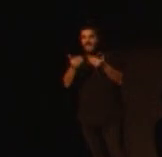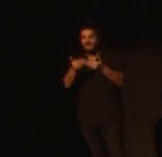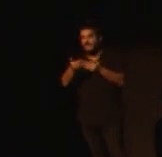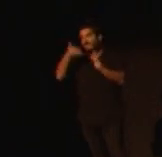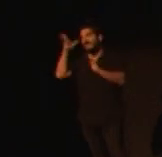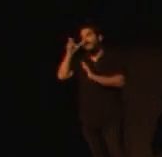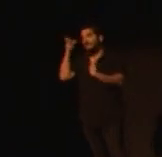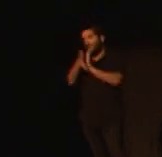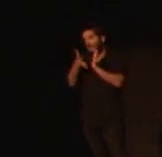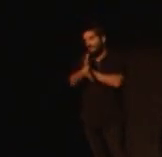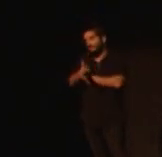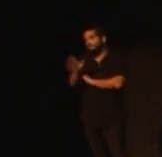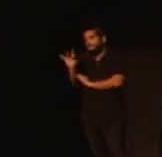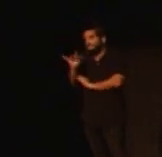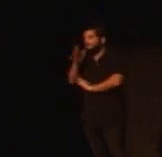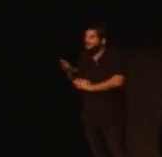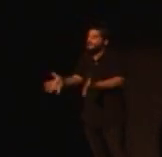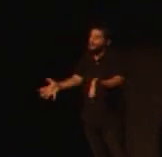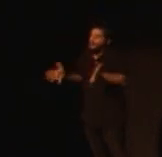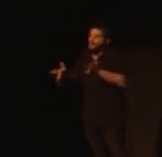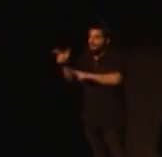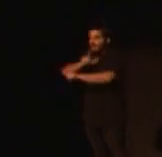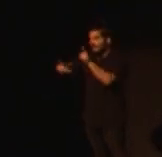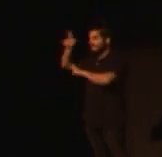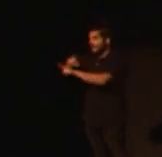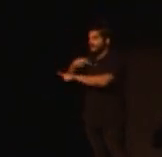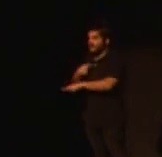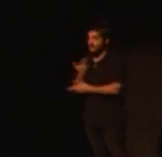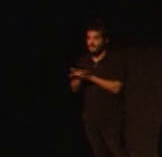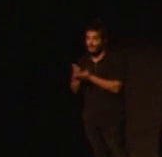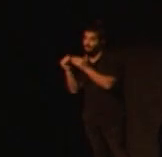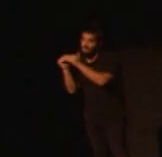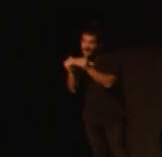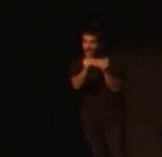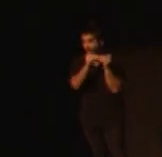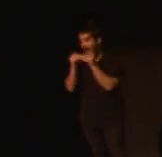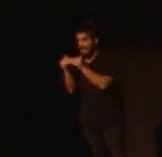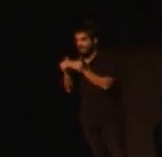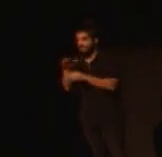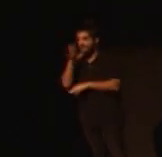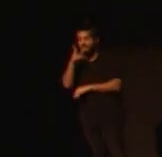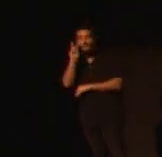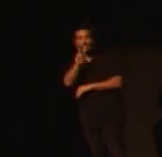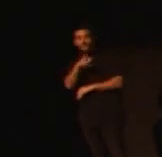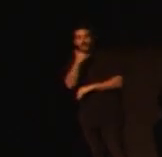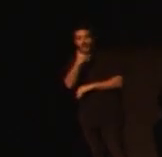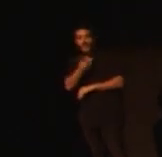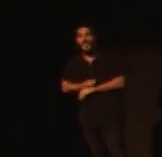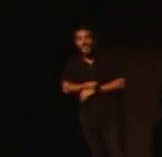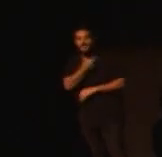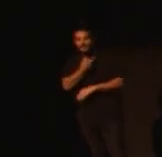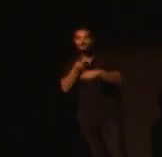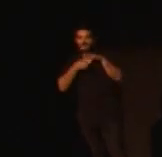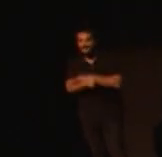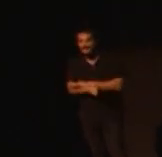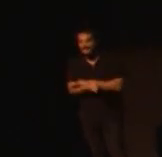porque a mí me encanta viajar y no pido más que hacerlo igual que los demás. Por eso, cuando me encuentro con algo que me lo pone más fácil, oye, pues